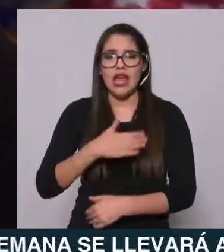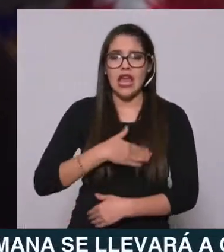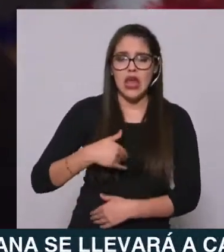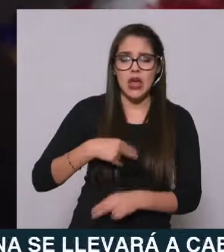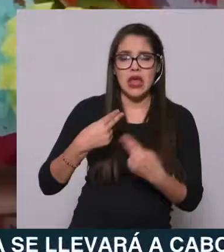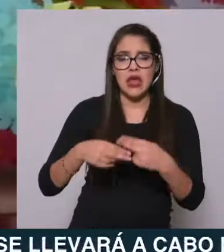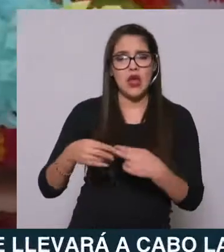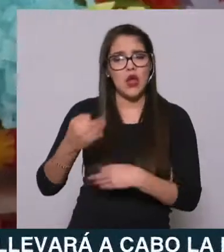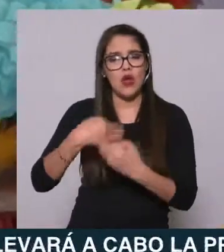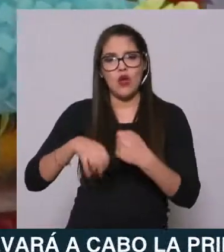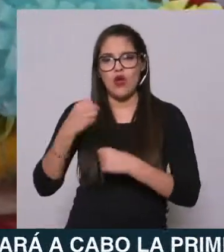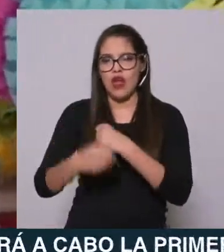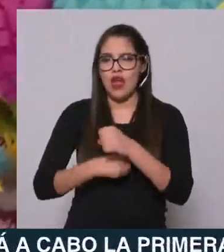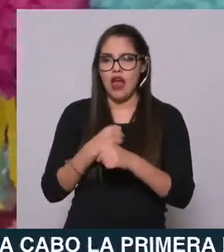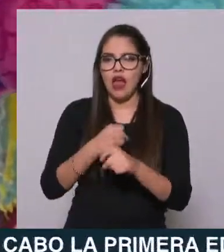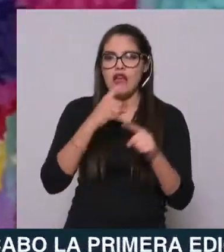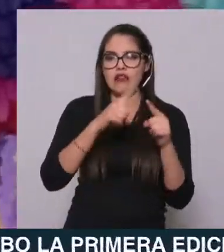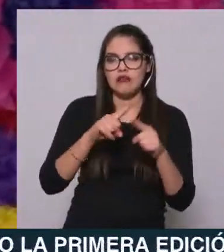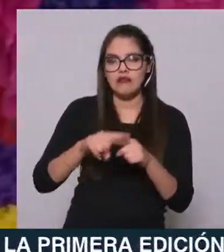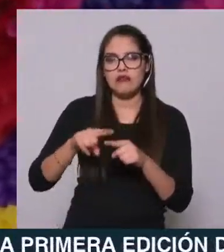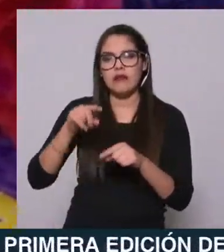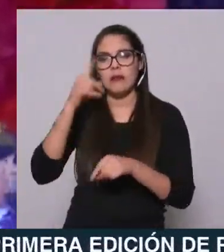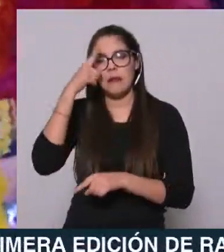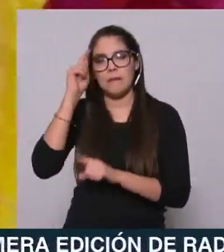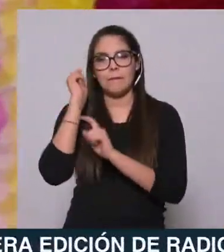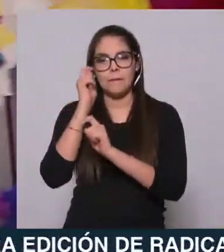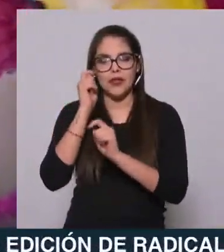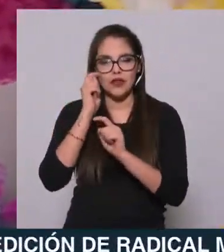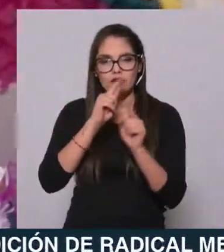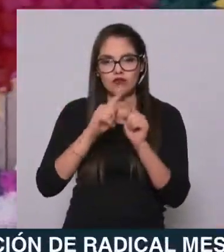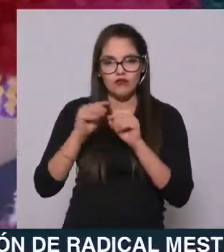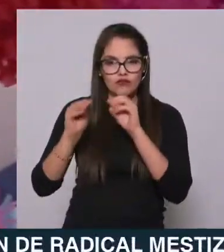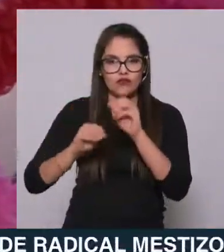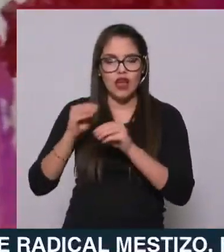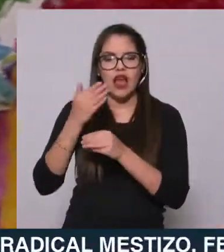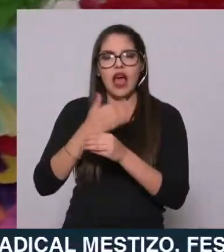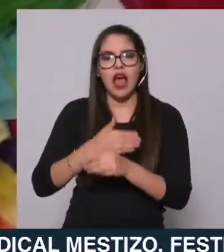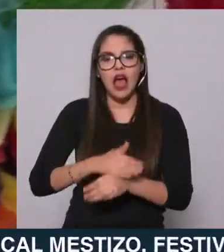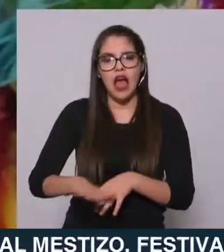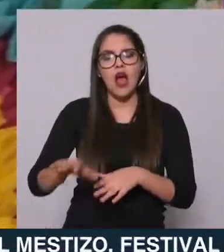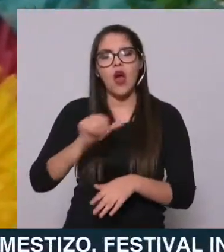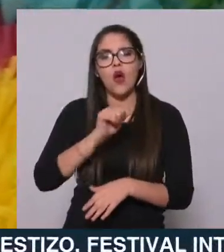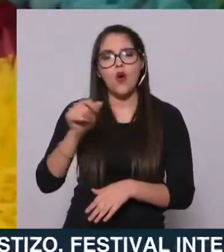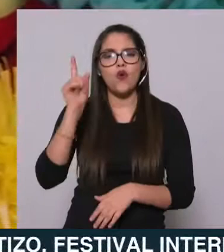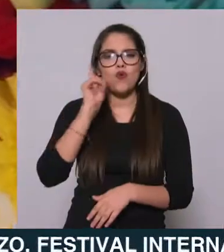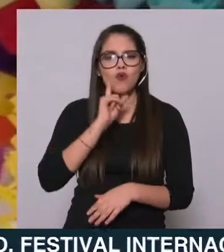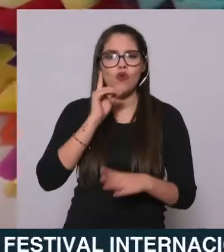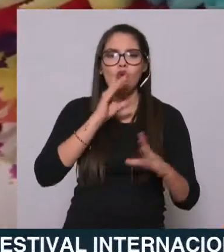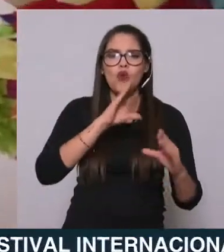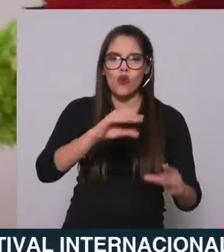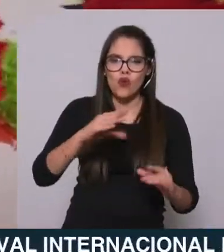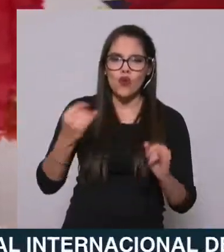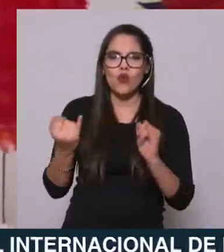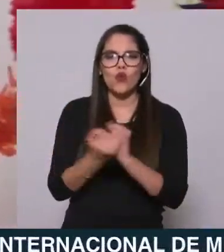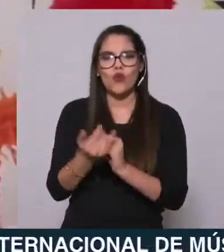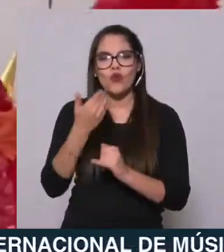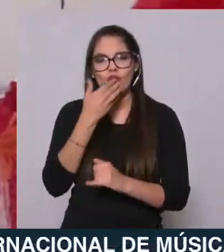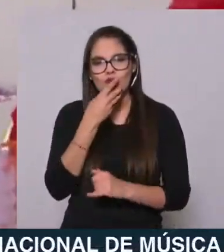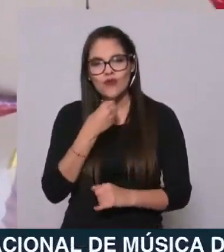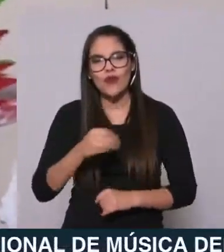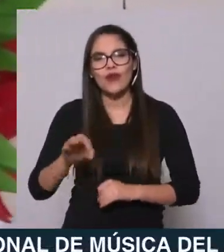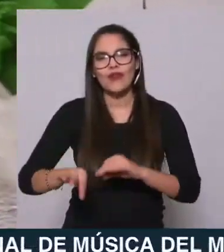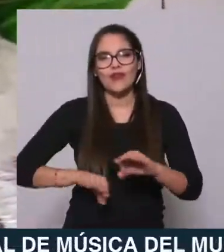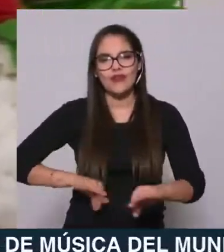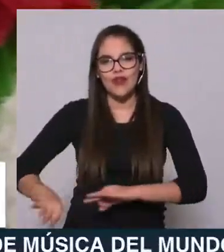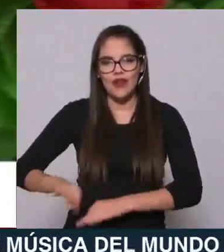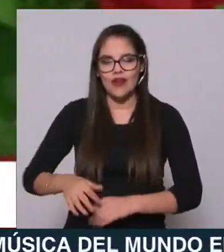año realizando diversas figuras de piñata. Además, para ayudar a algunas mujeres les enseña este bonito trabajo.